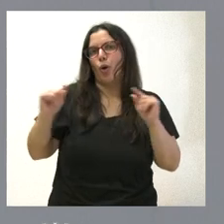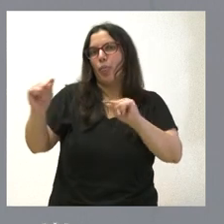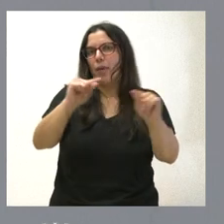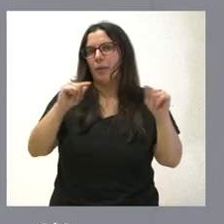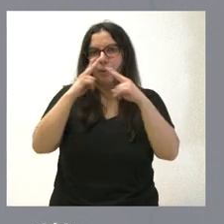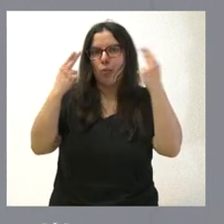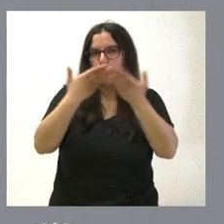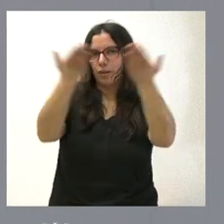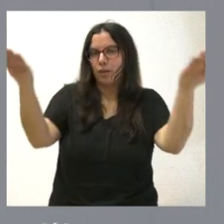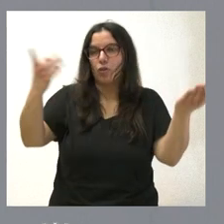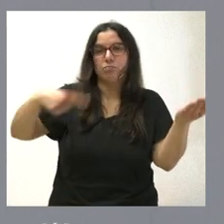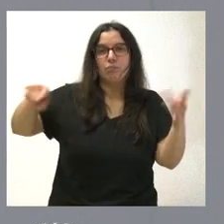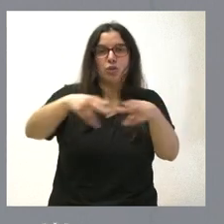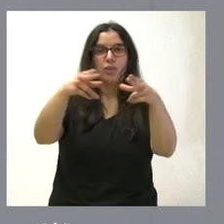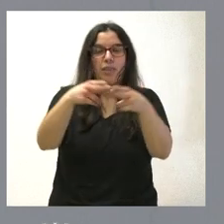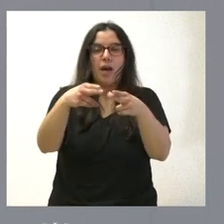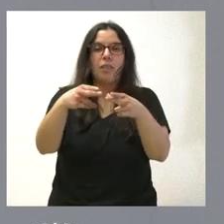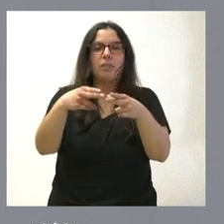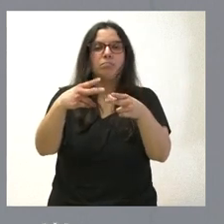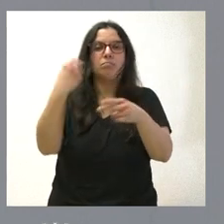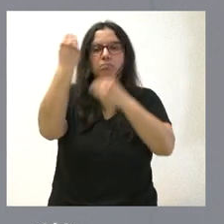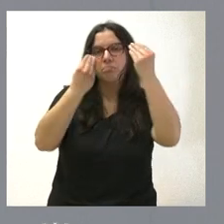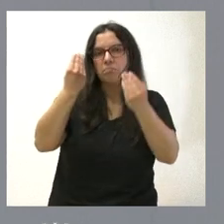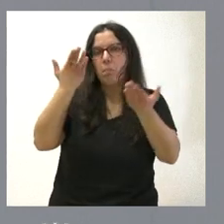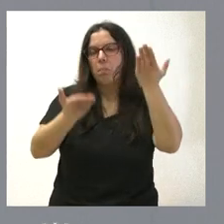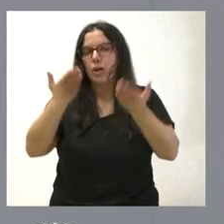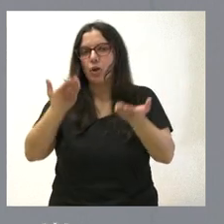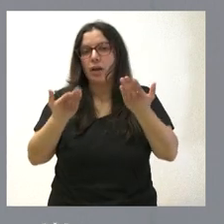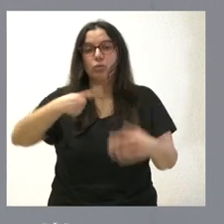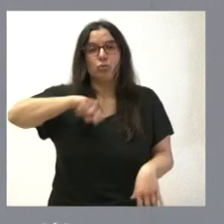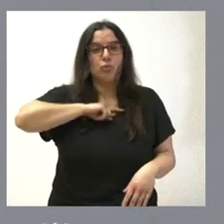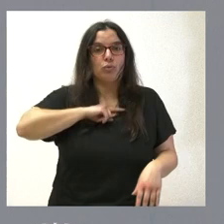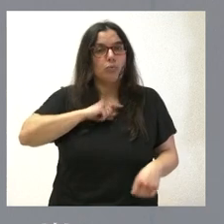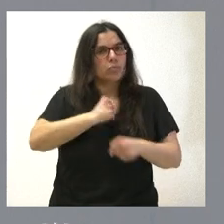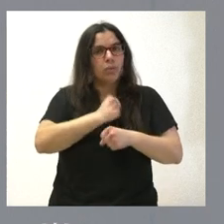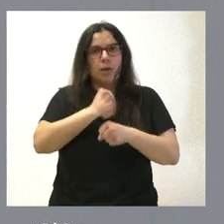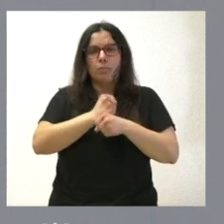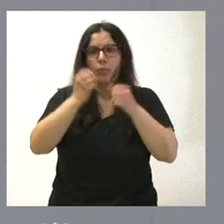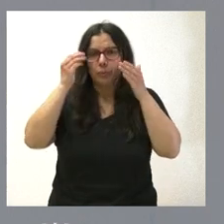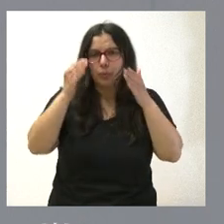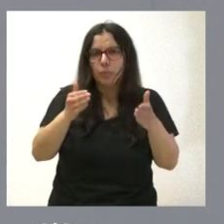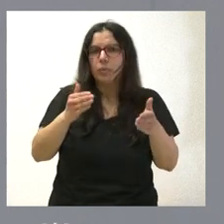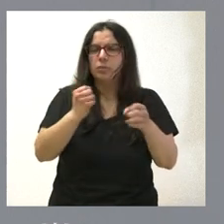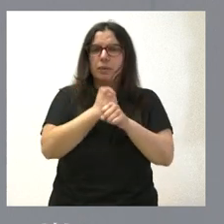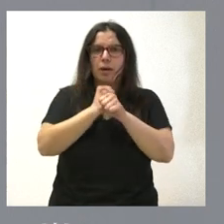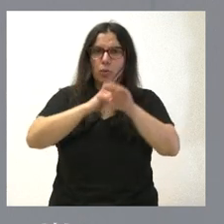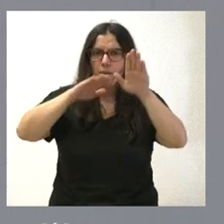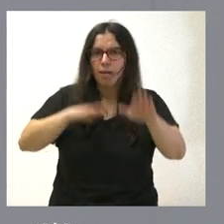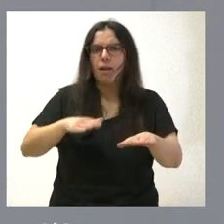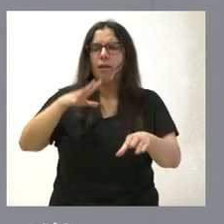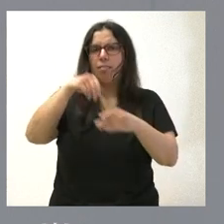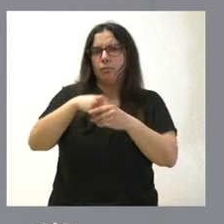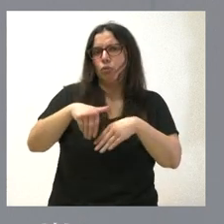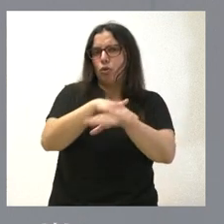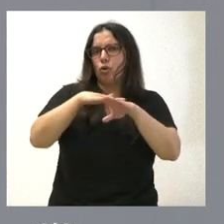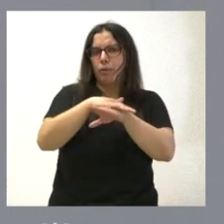público y es el conjunto de la sociedad el que tiene que valorarlo nosotros estamos trabajando Estamos trabajando lealmente dentro del gobierno y